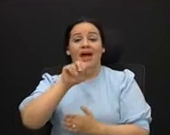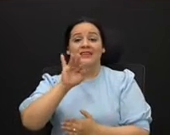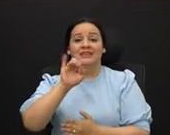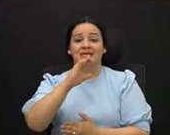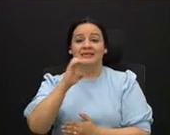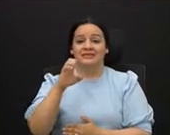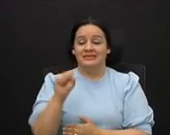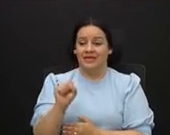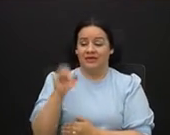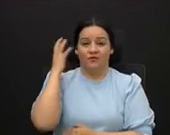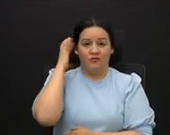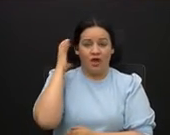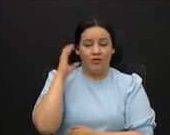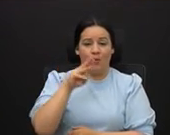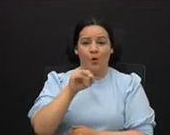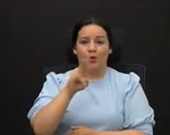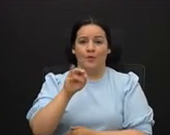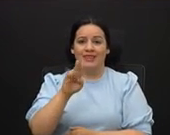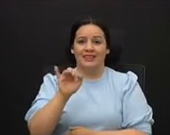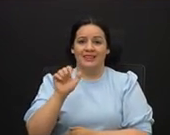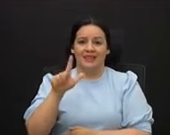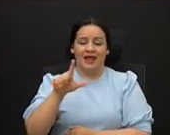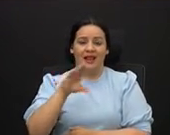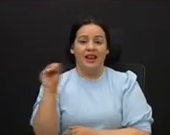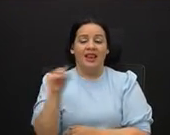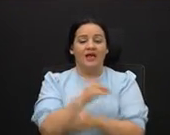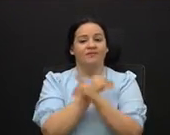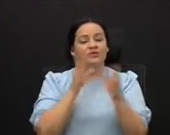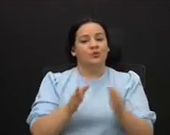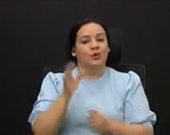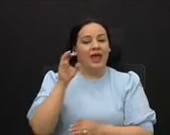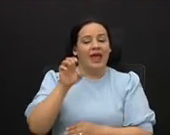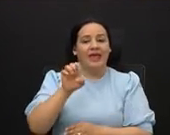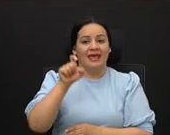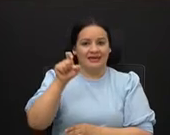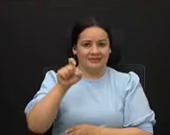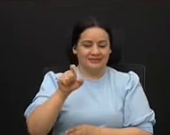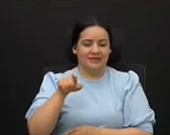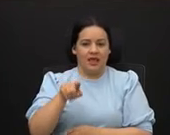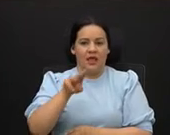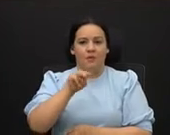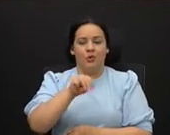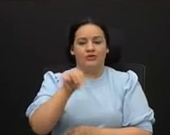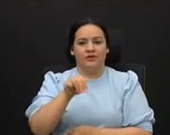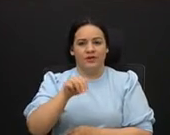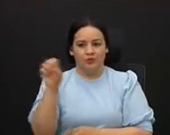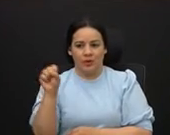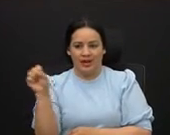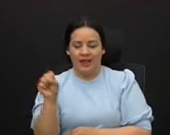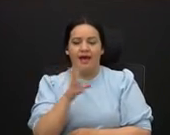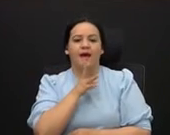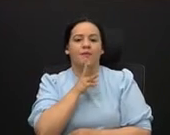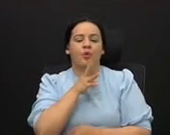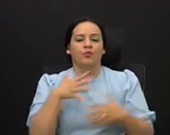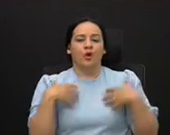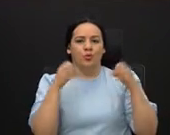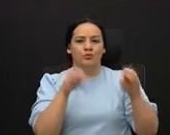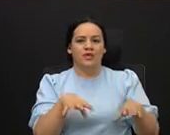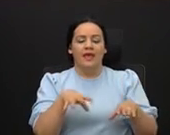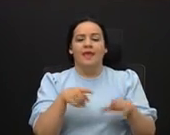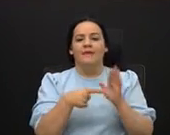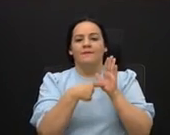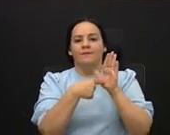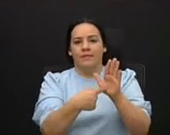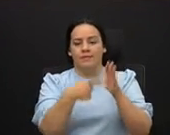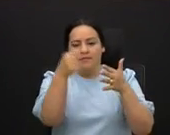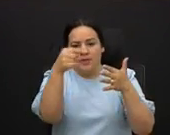la exdefensora de los habitantes, Montserrat Solano, habló de las causas de sus renuncias, entre las que mencionó las presiones